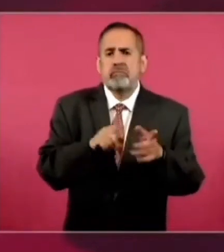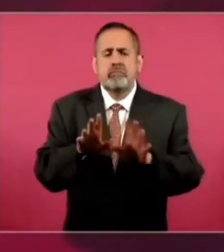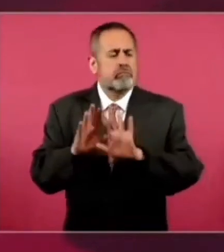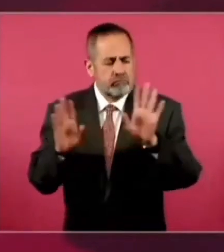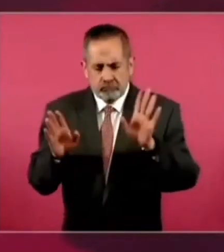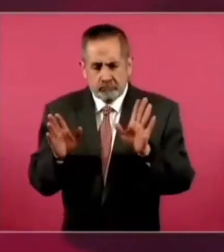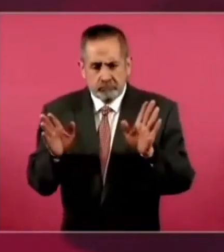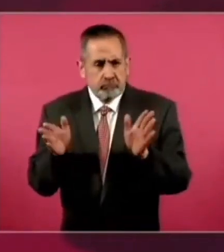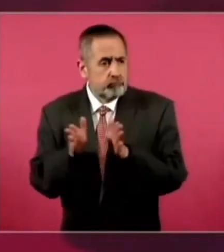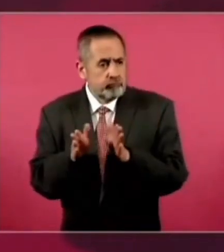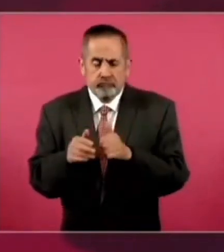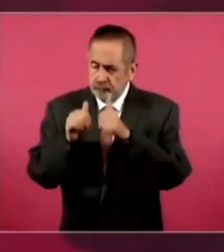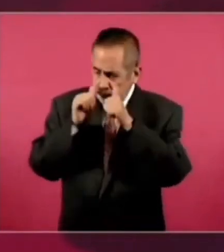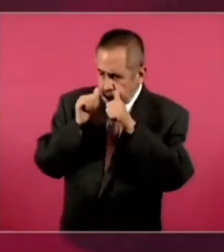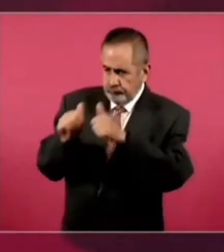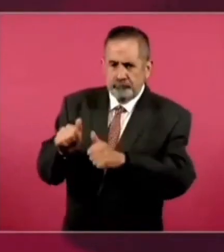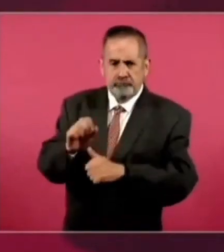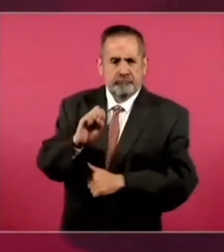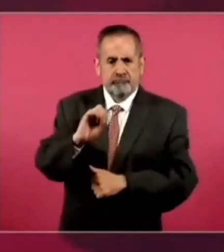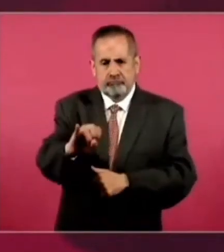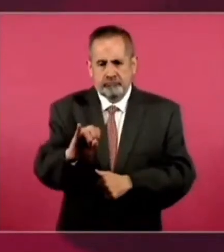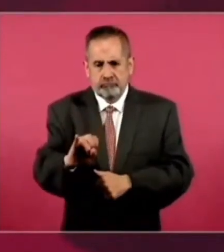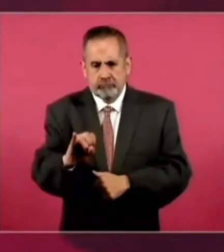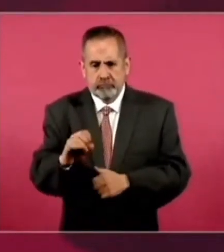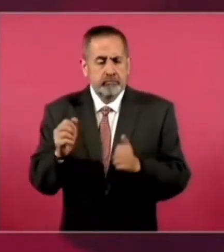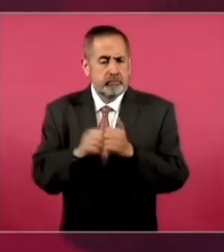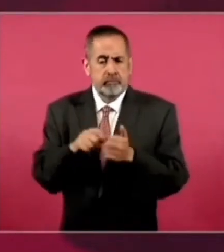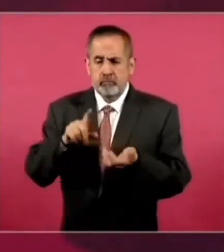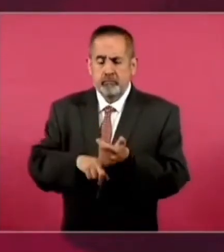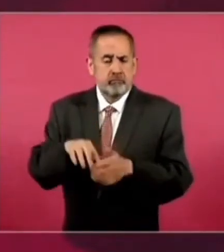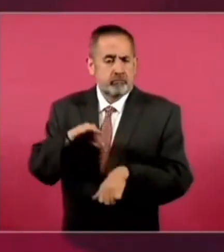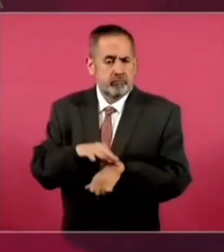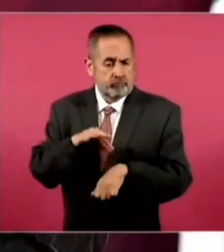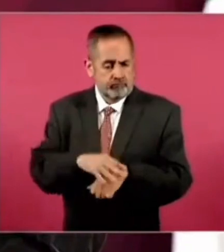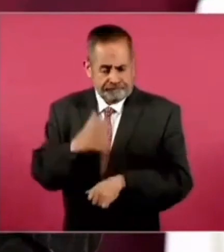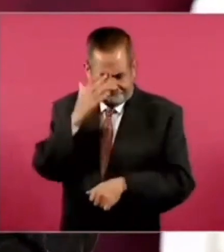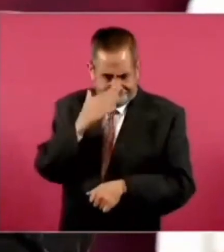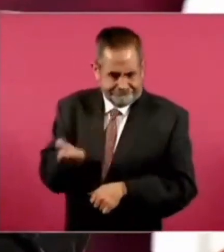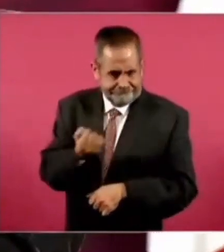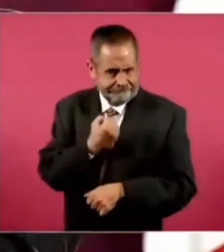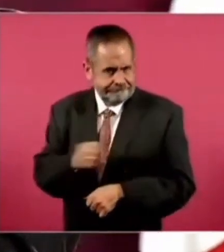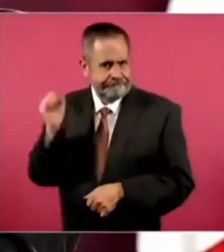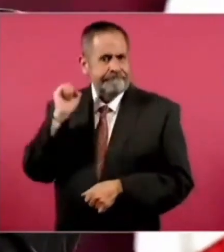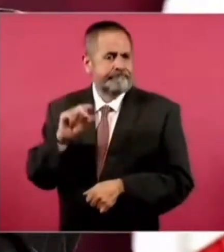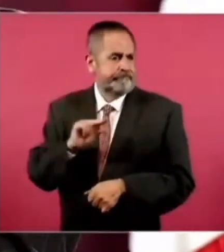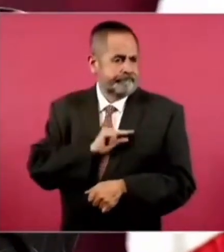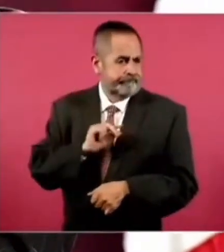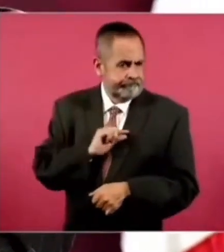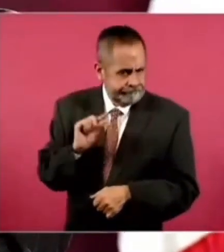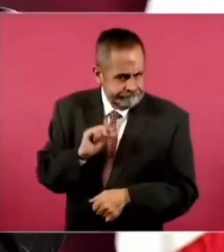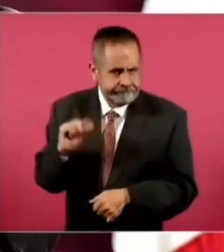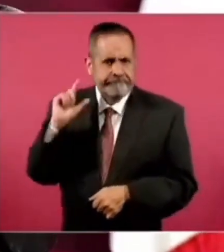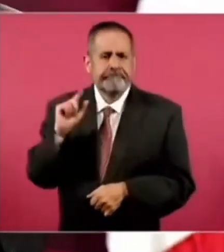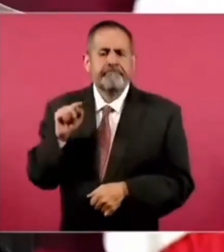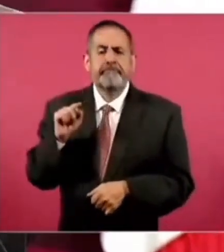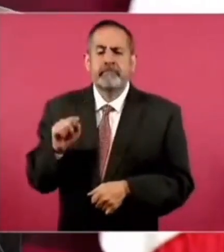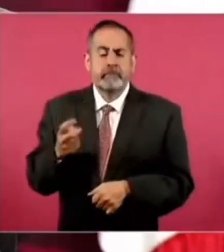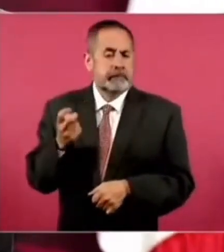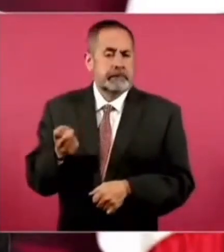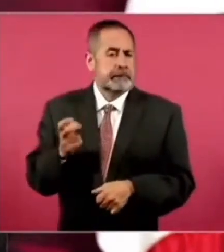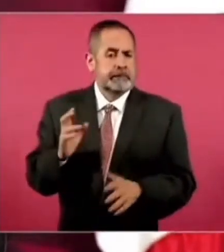que sea atendido por buenos médicos, por especialistas, que